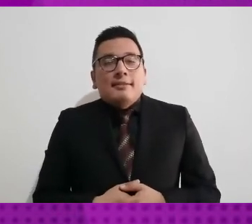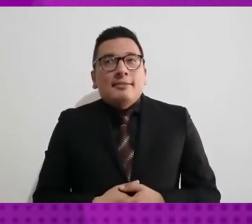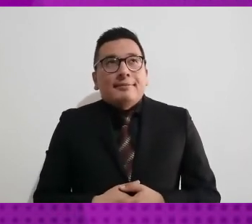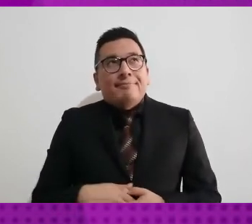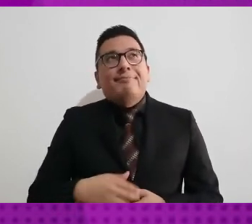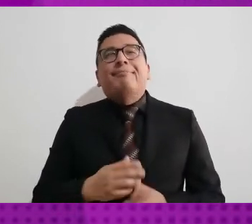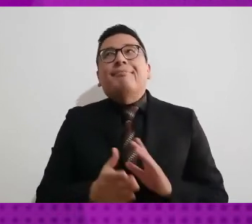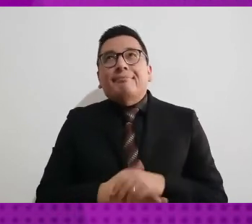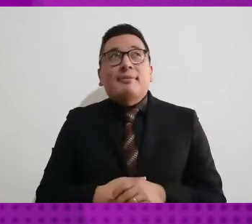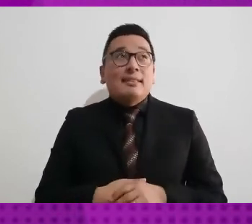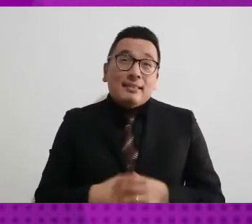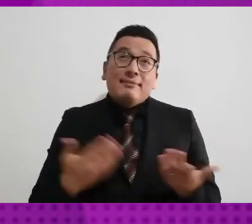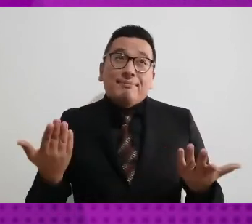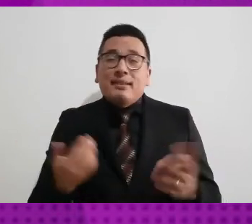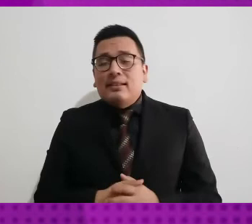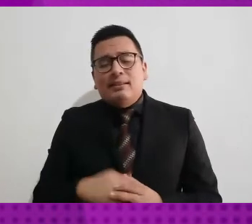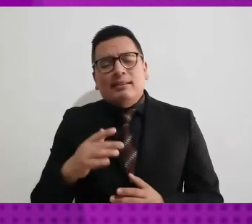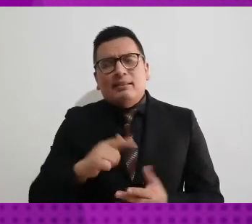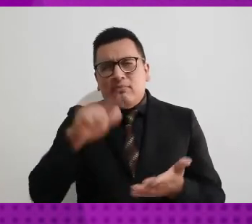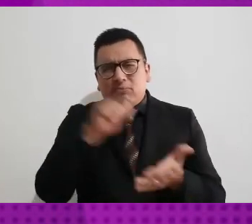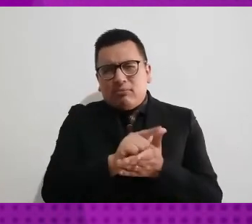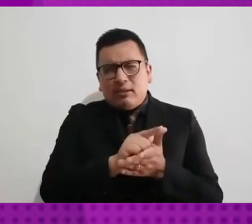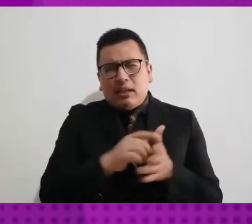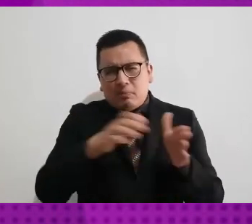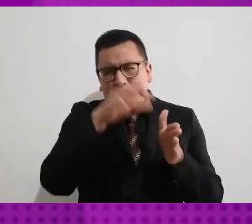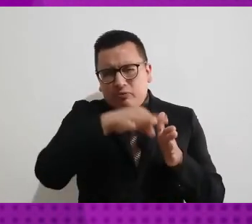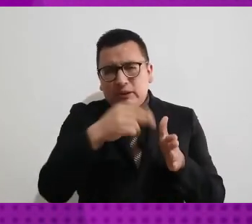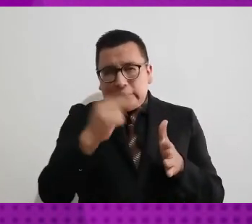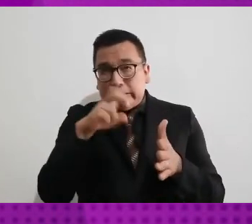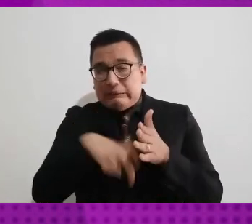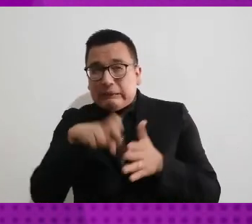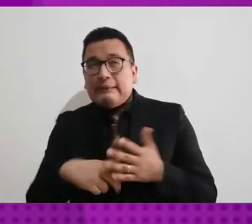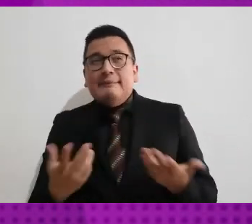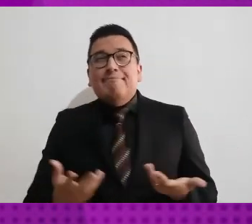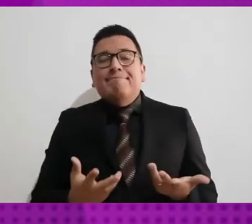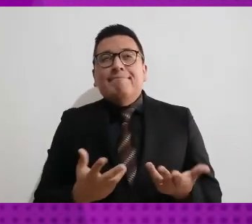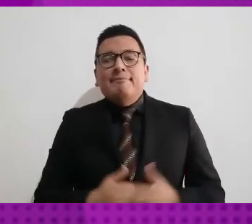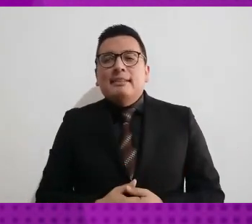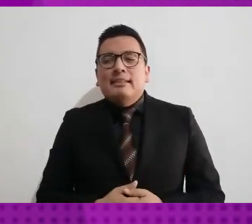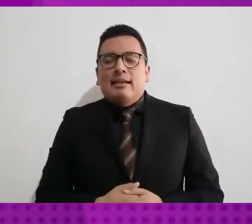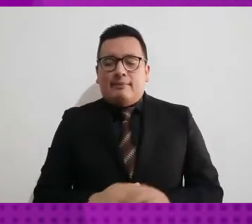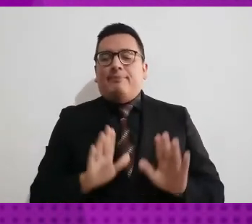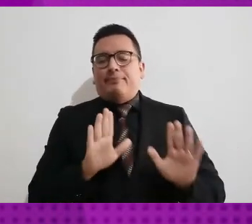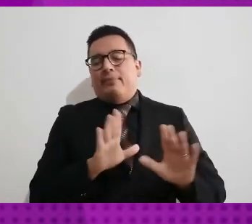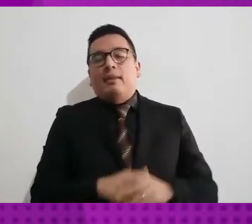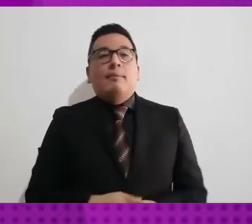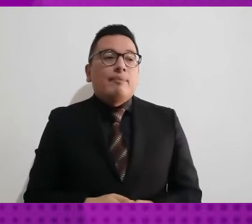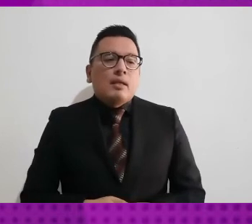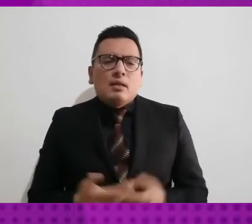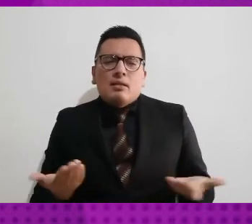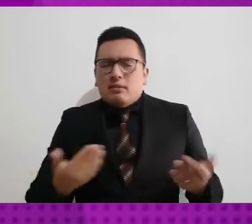¿se requiere una nueva reforma electoral del país? Yo lo planteé de manera distinta. Miren, por supuesto que siempre hay áreas de